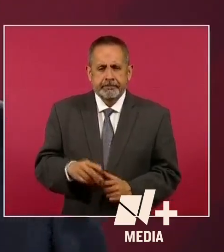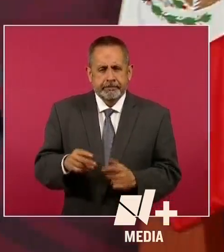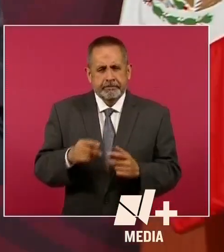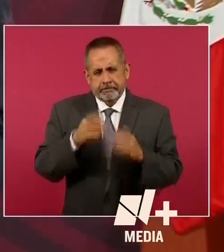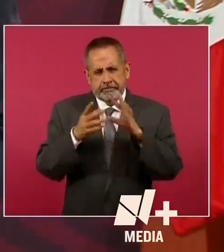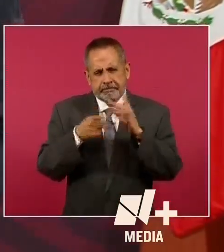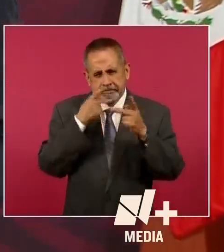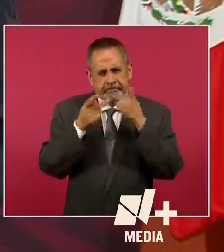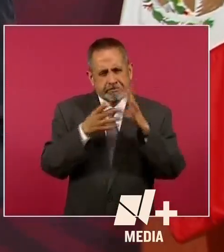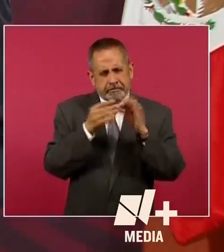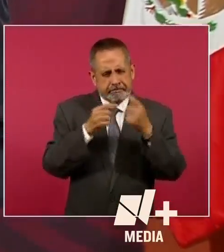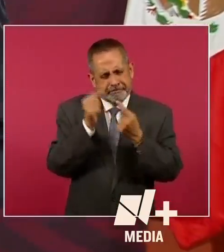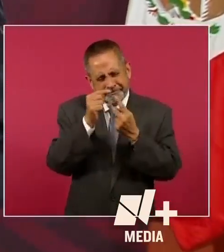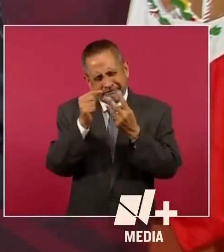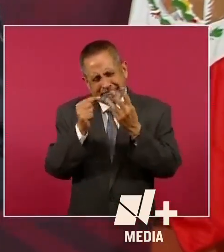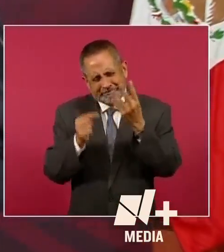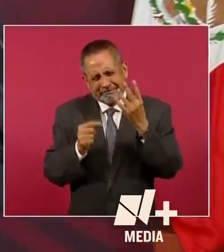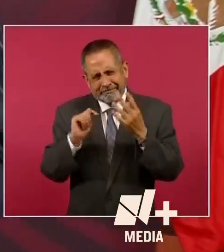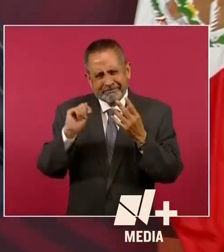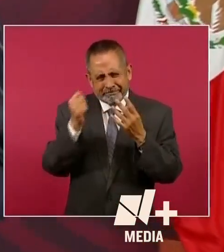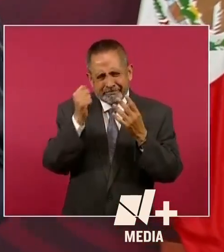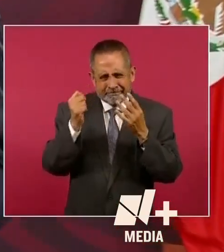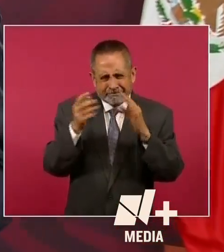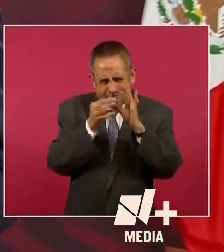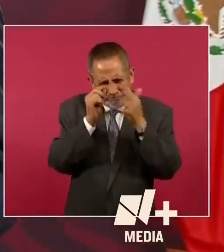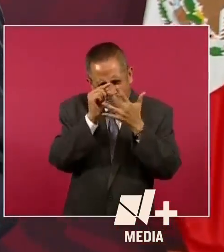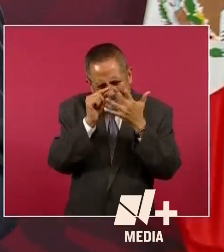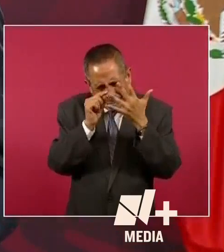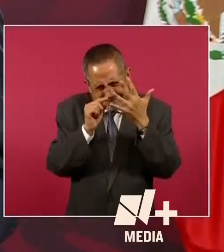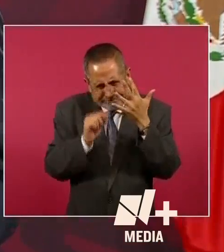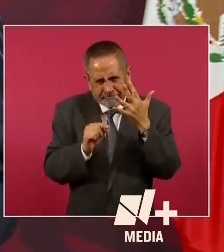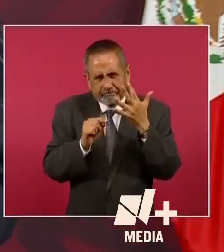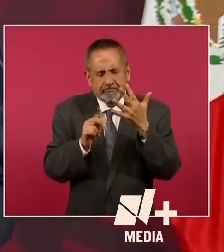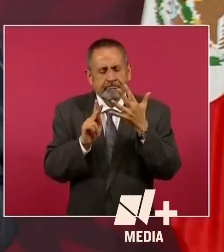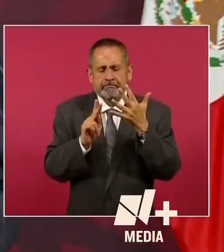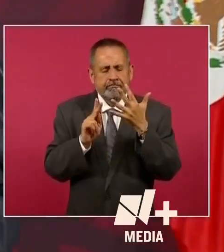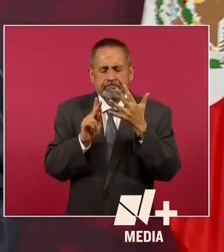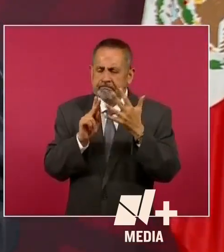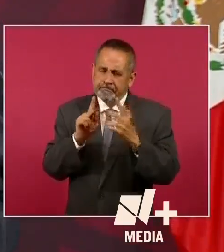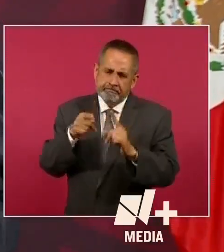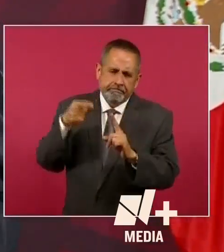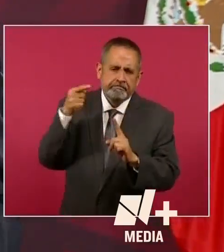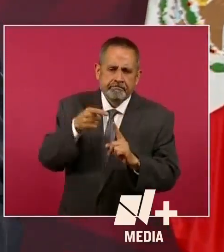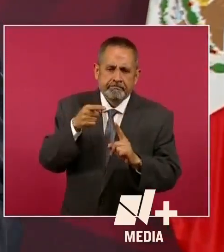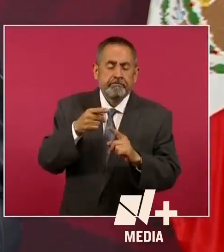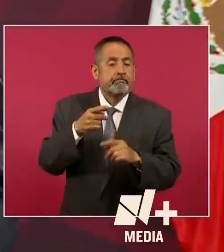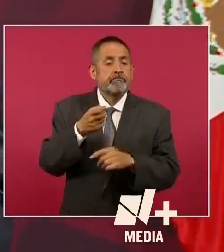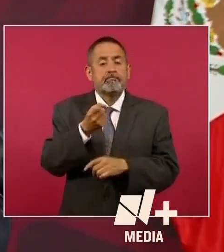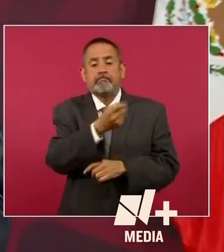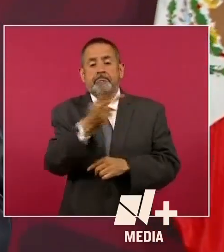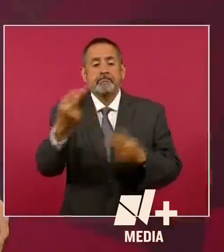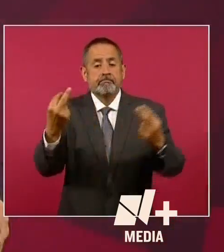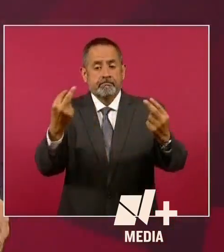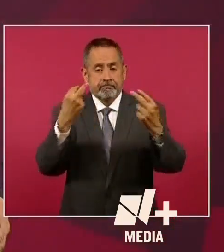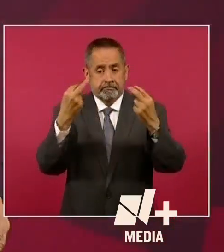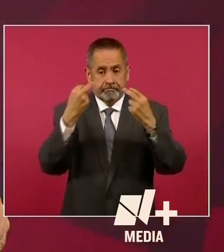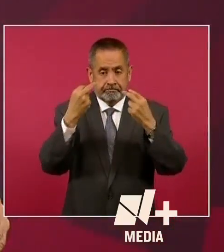elementos técnicos, pero a quienes nos están viendo,